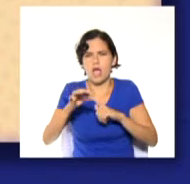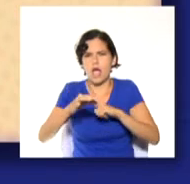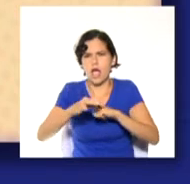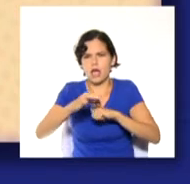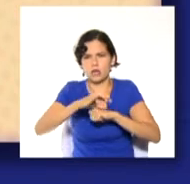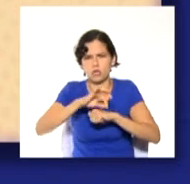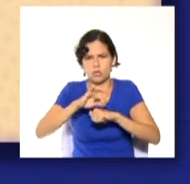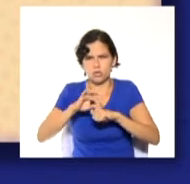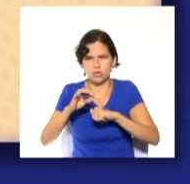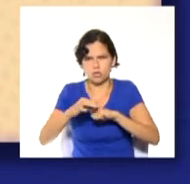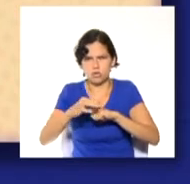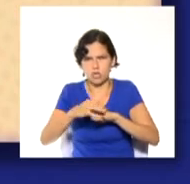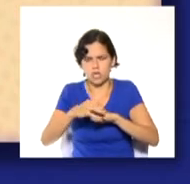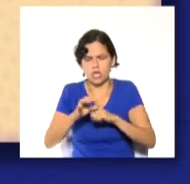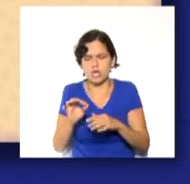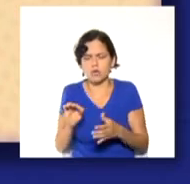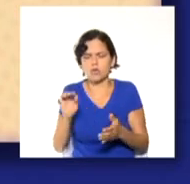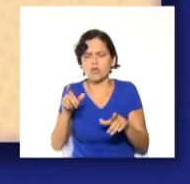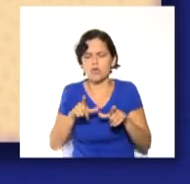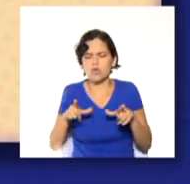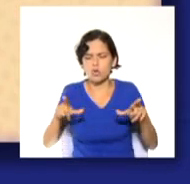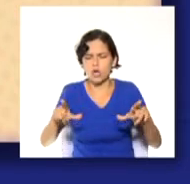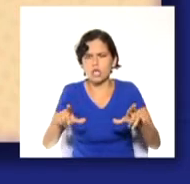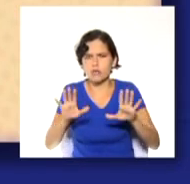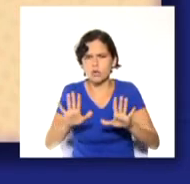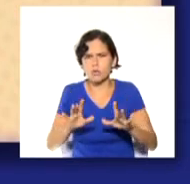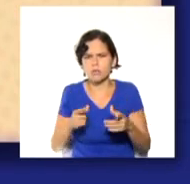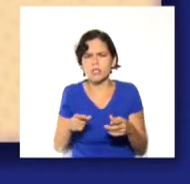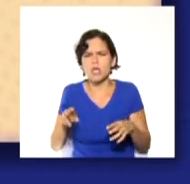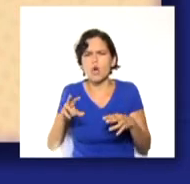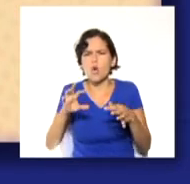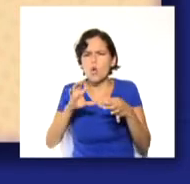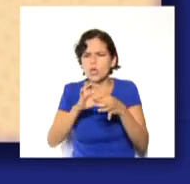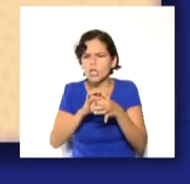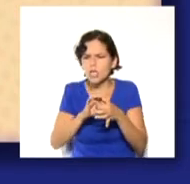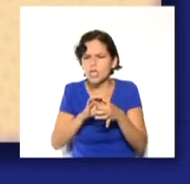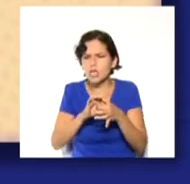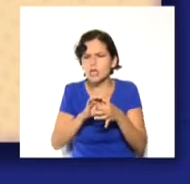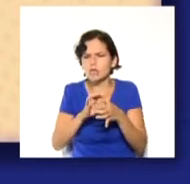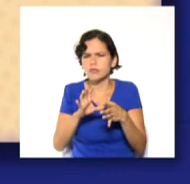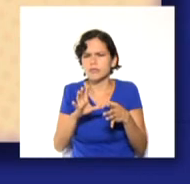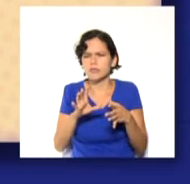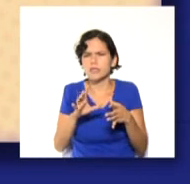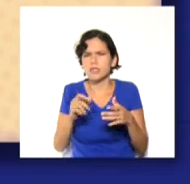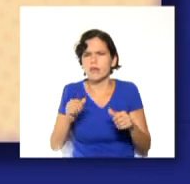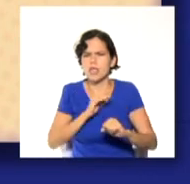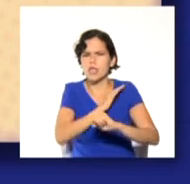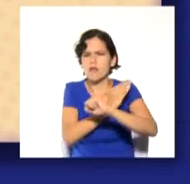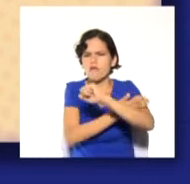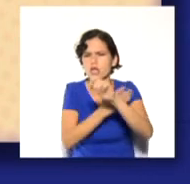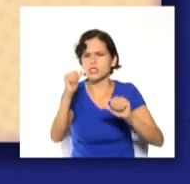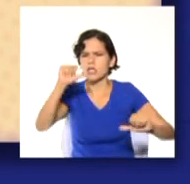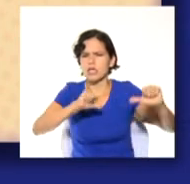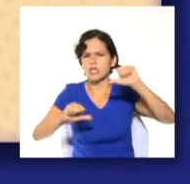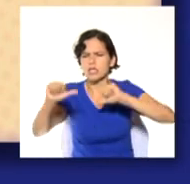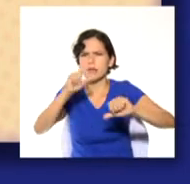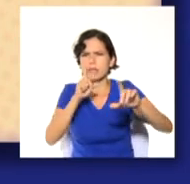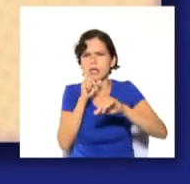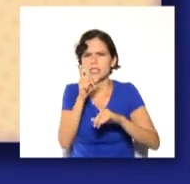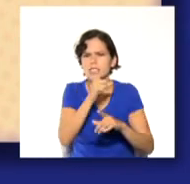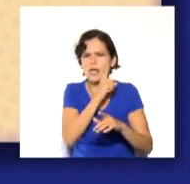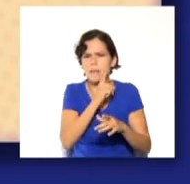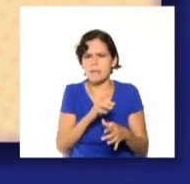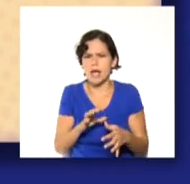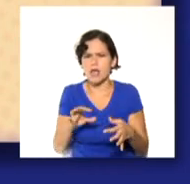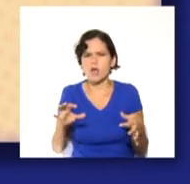una colocación definitiva que se mantiene unida a través de fuerzas químicas llamados